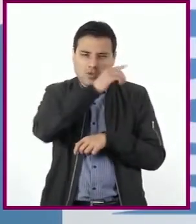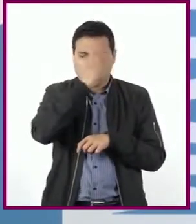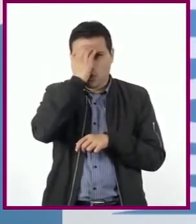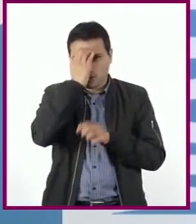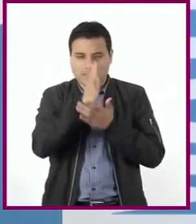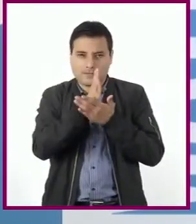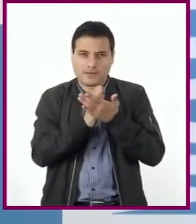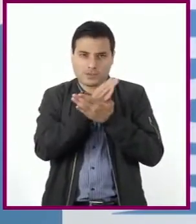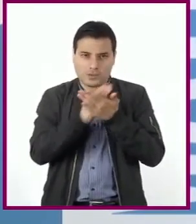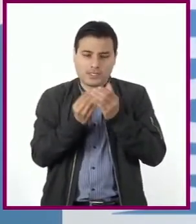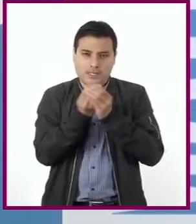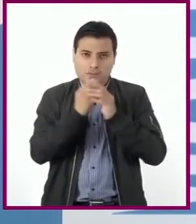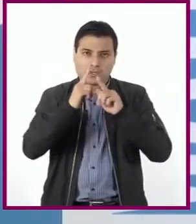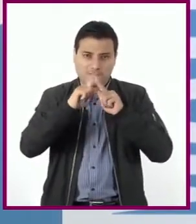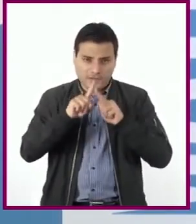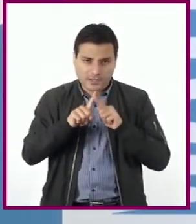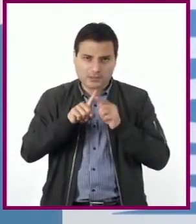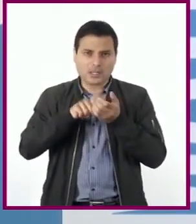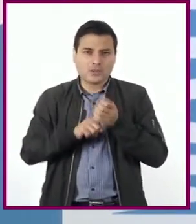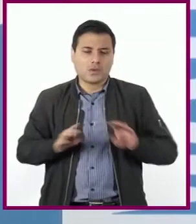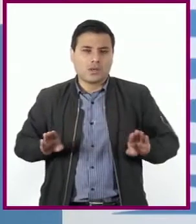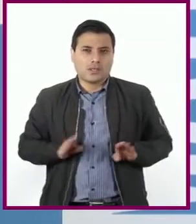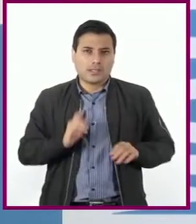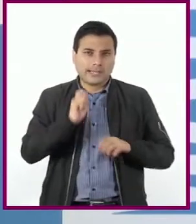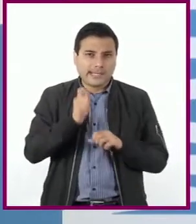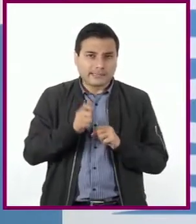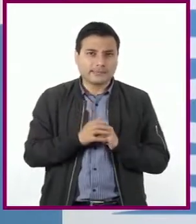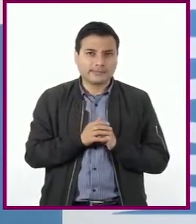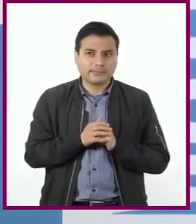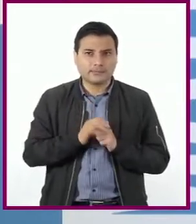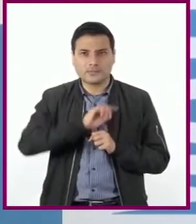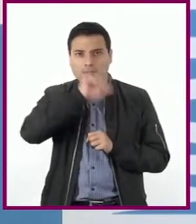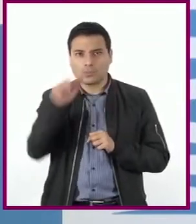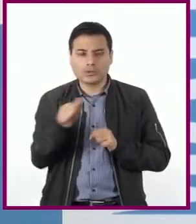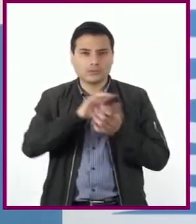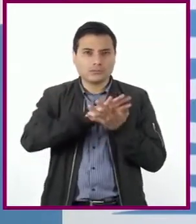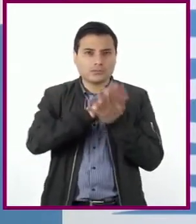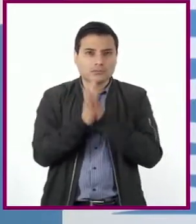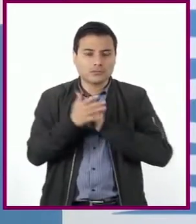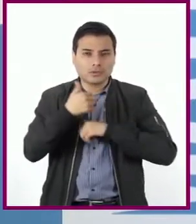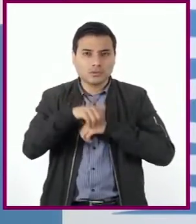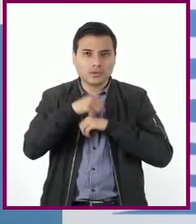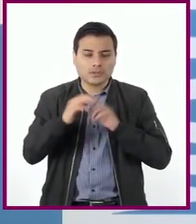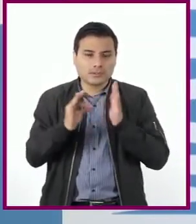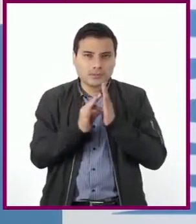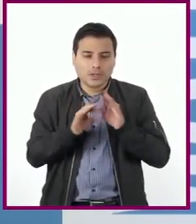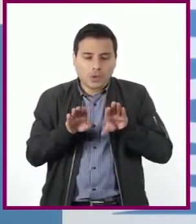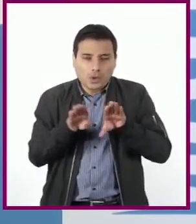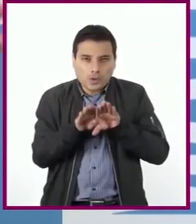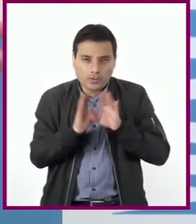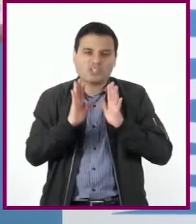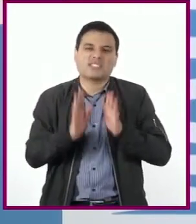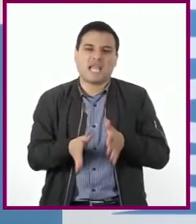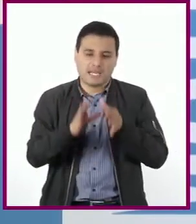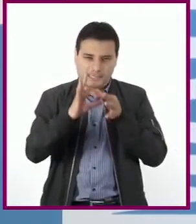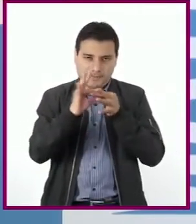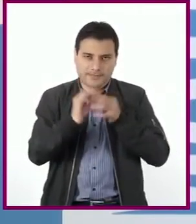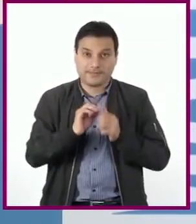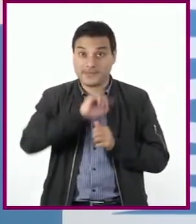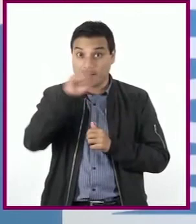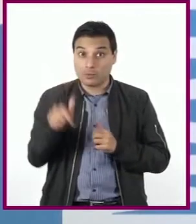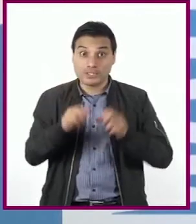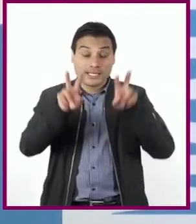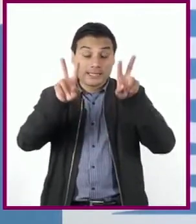sus componentes y a convertirlas en su expresión equivalente a números decimales. En las siguientes